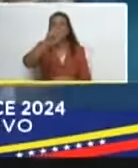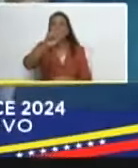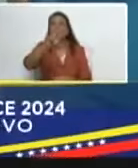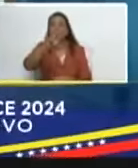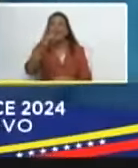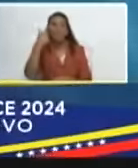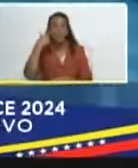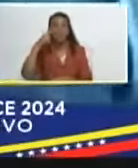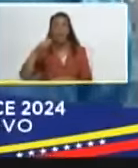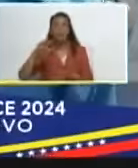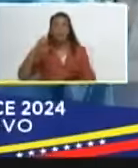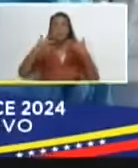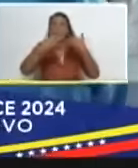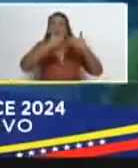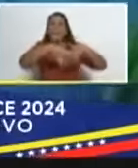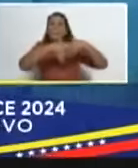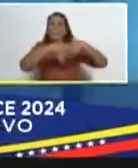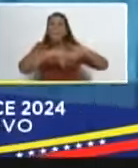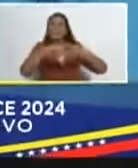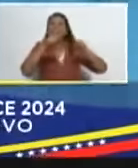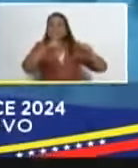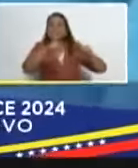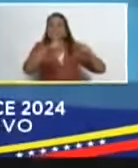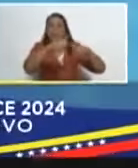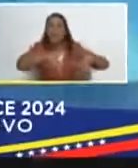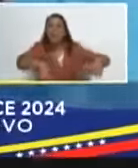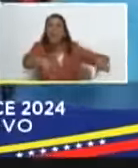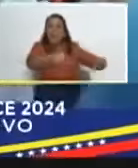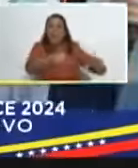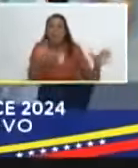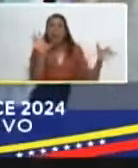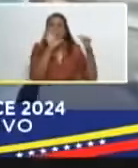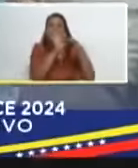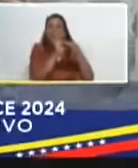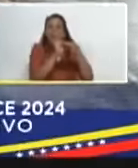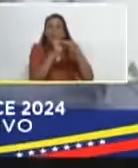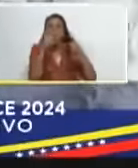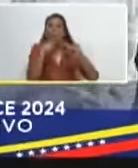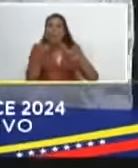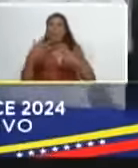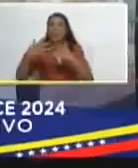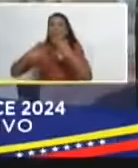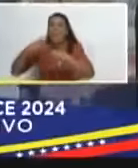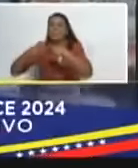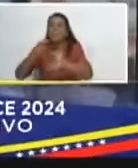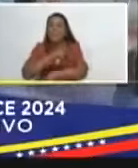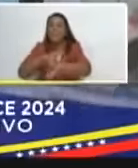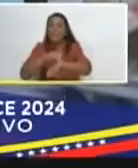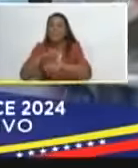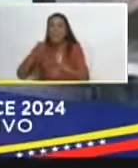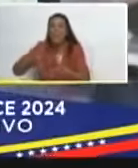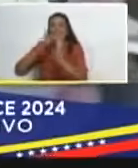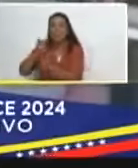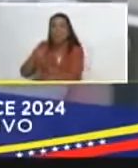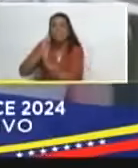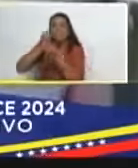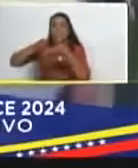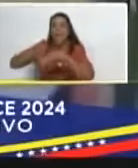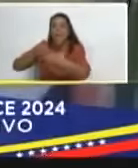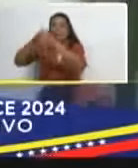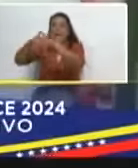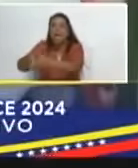caminando. Vistalmar. Vente el hoyo. Es una alianza con el Ministerio de Pesca y